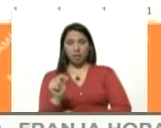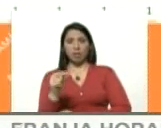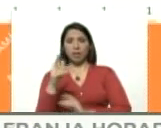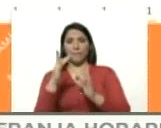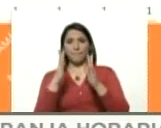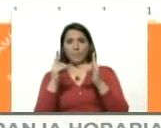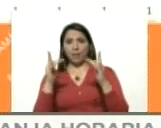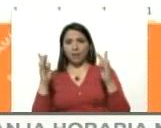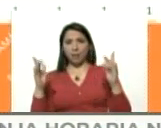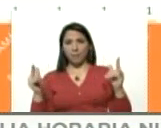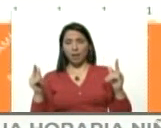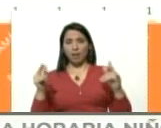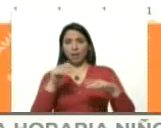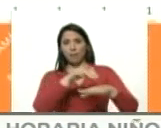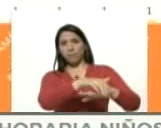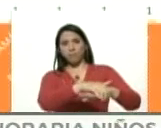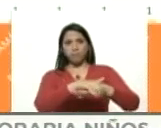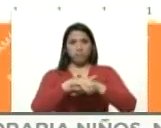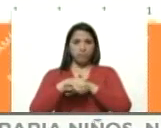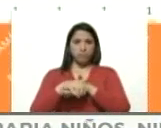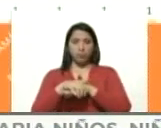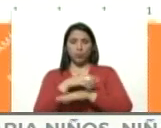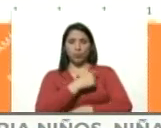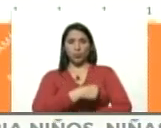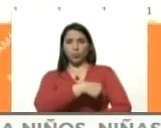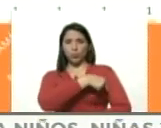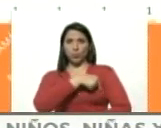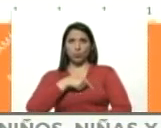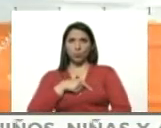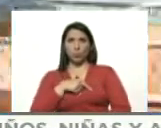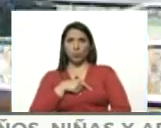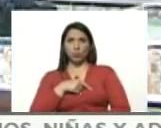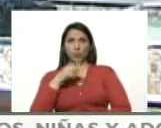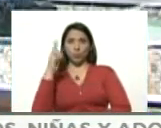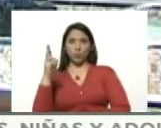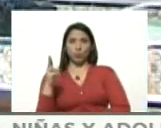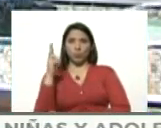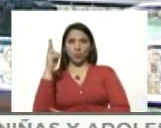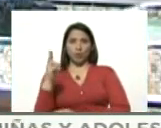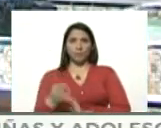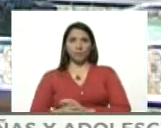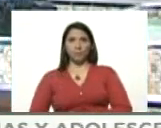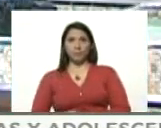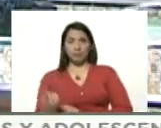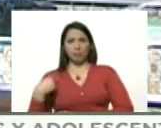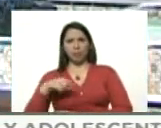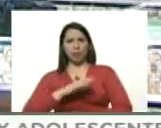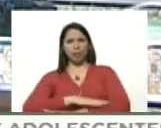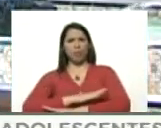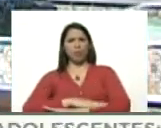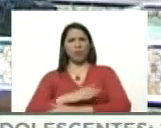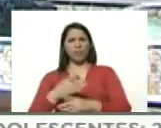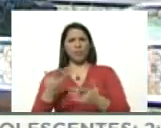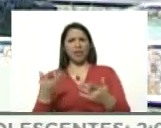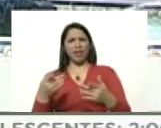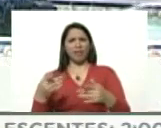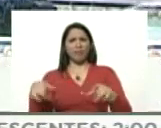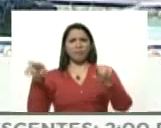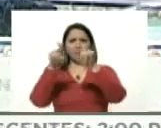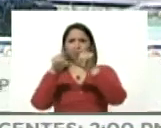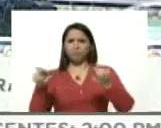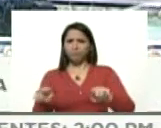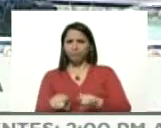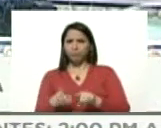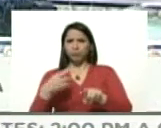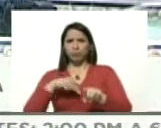Panamá, Reino Unido, Suiza y Uruguay. Tiene un comportamiento muy similar al mapa que vemos